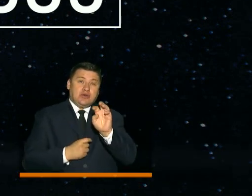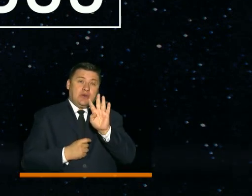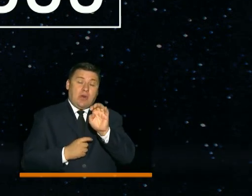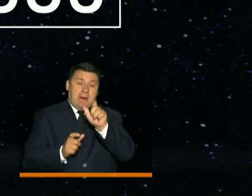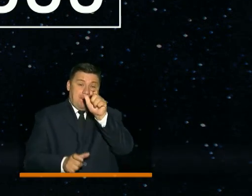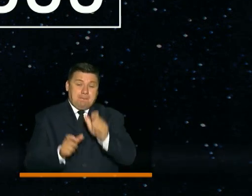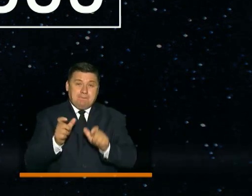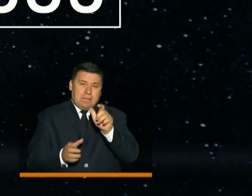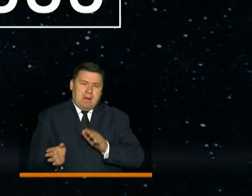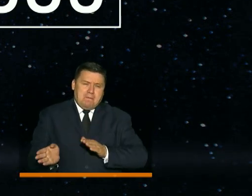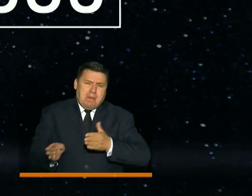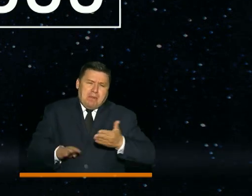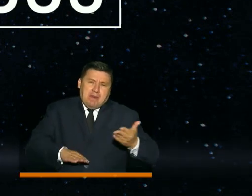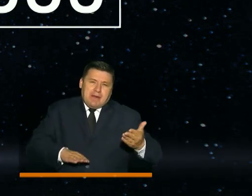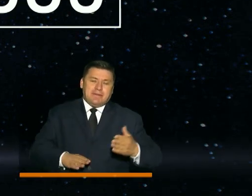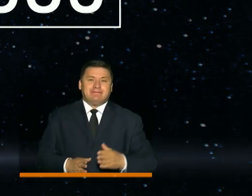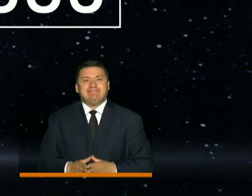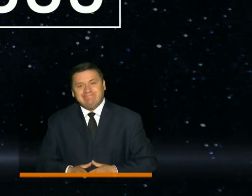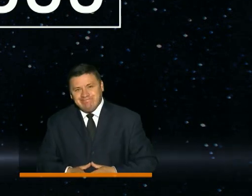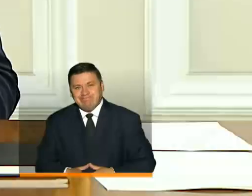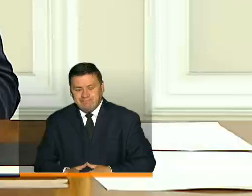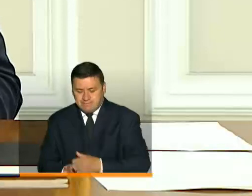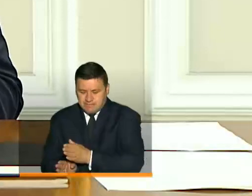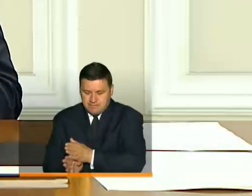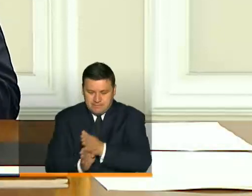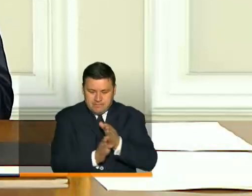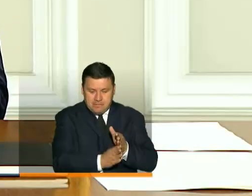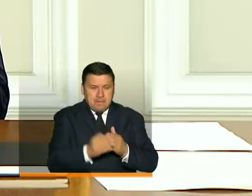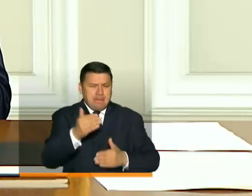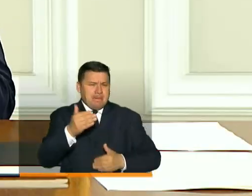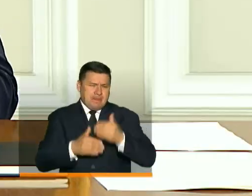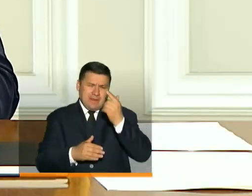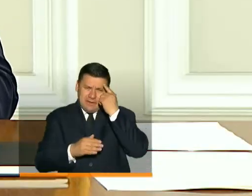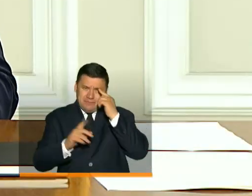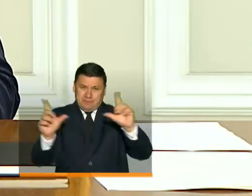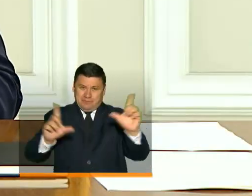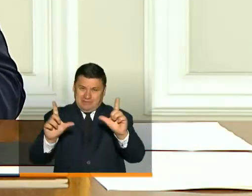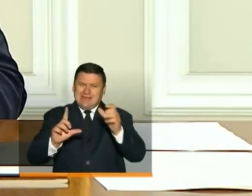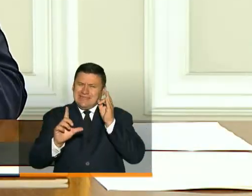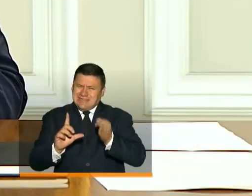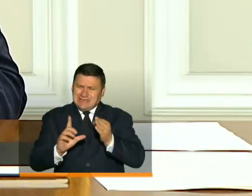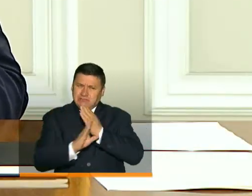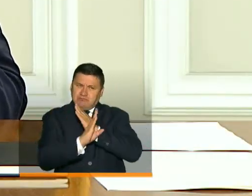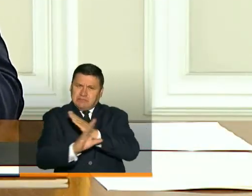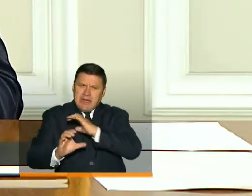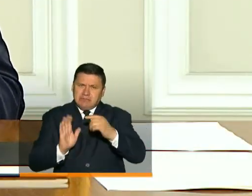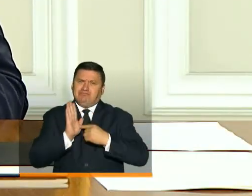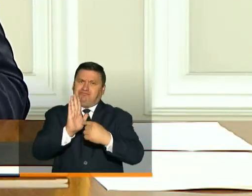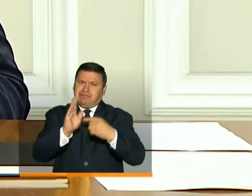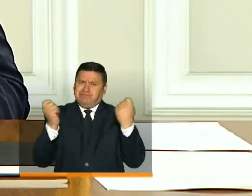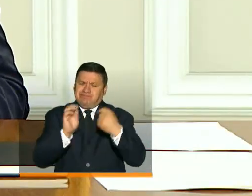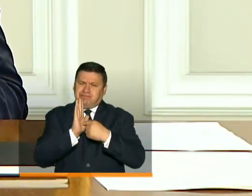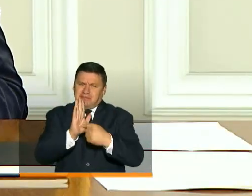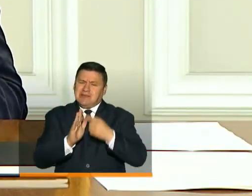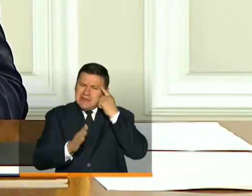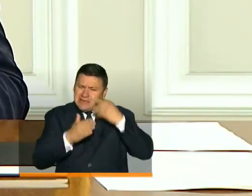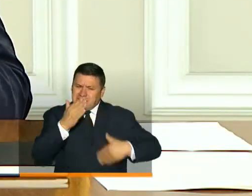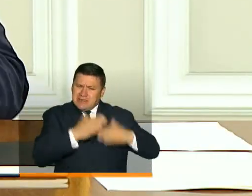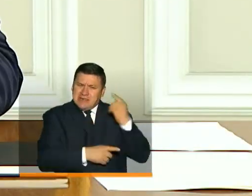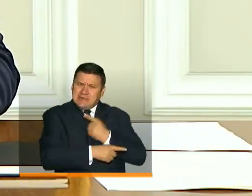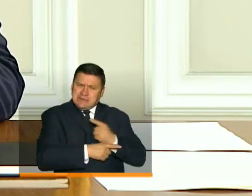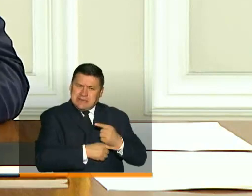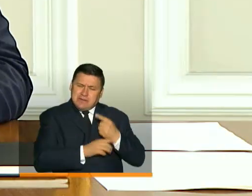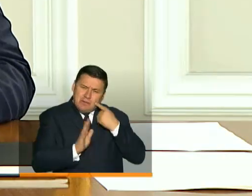732.689 fallecidos. Quiero empezar nuestro espacio de prevención y acción como lo hemos venido haciendo a comienzos de